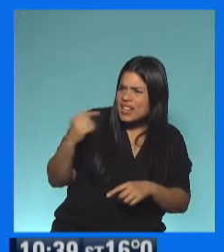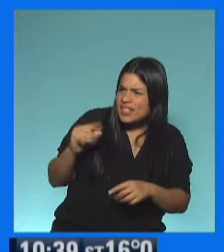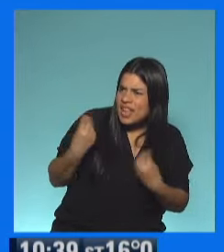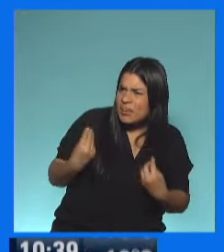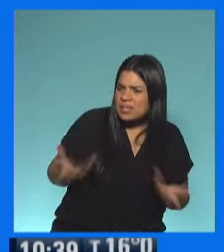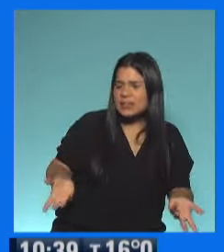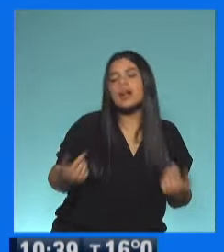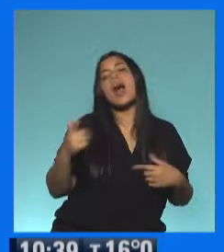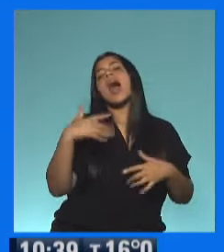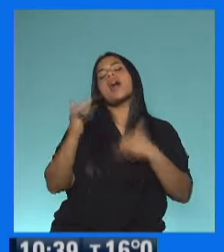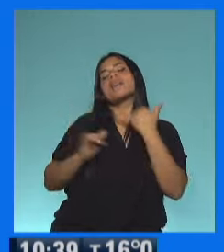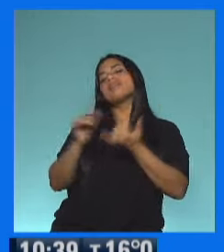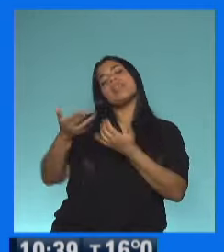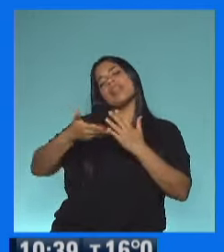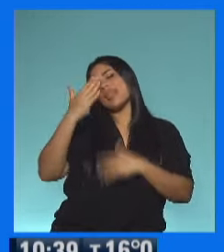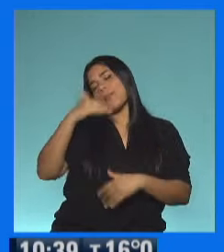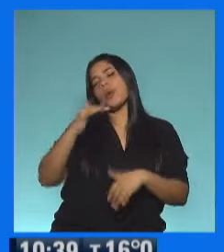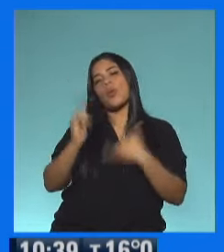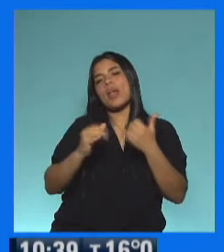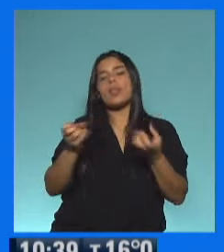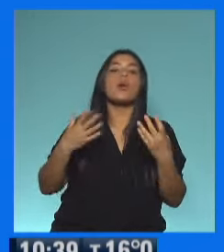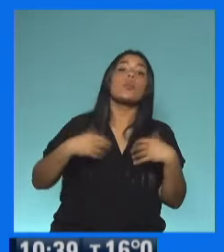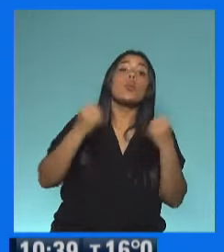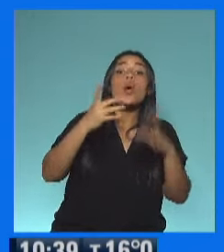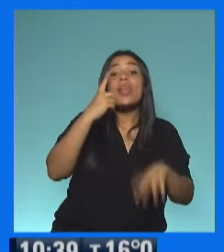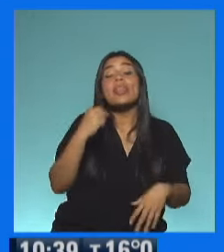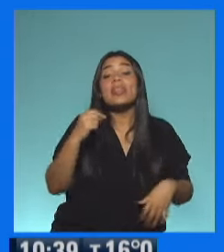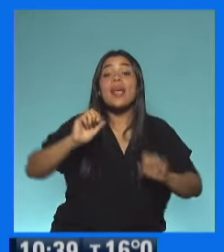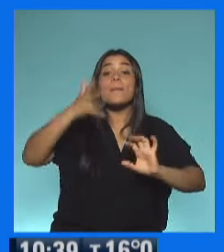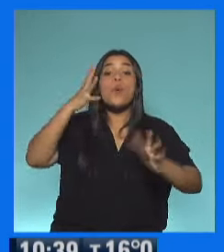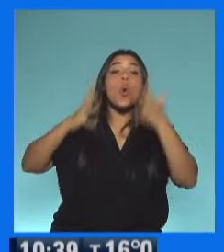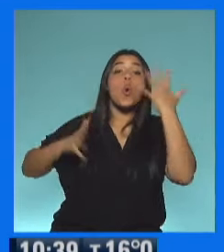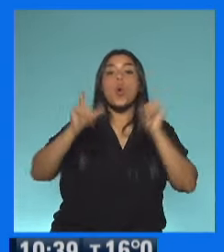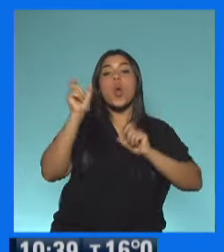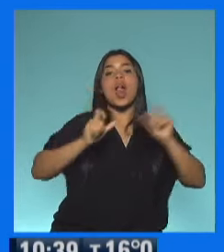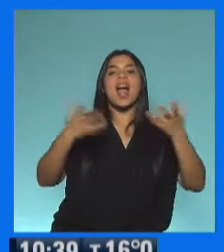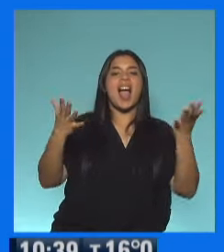Mucho, mucho. Tommy, buenos días, murgueros. Y ya está de verde para bailar en la murga.